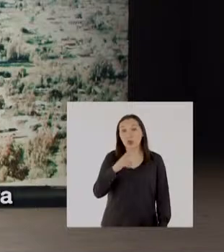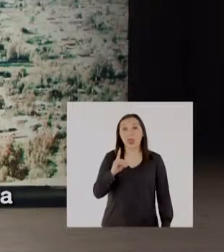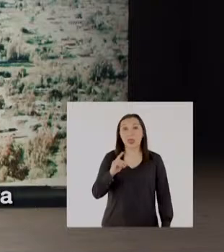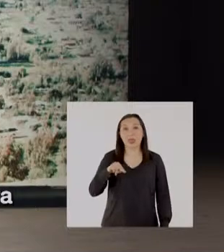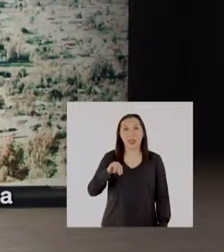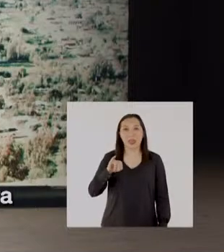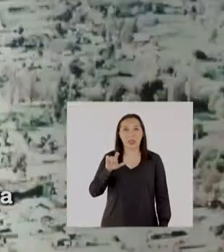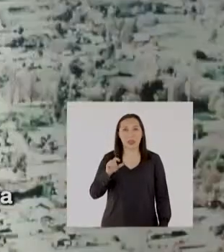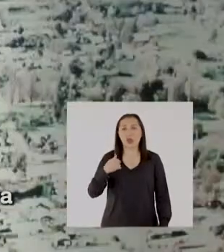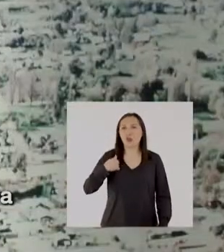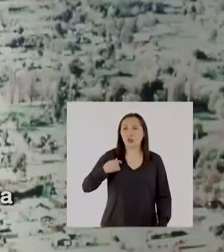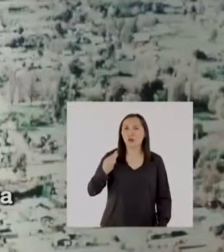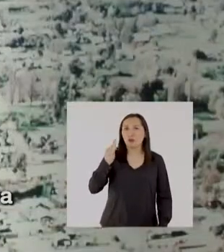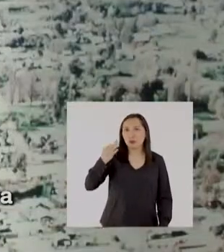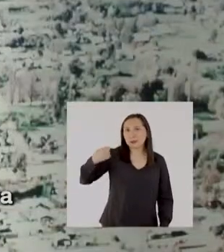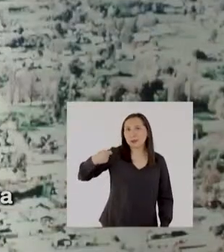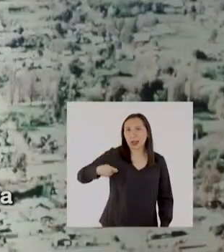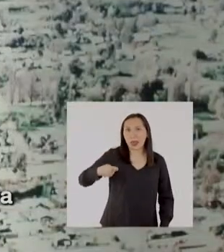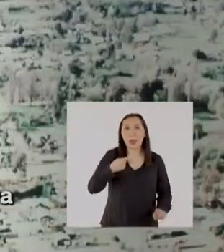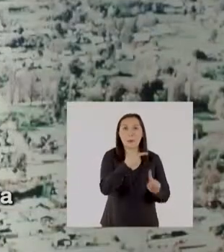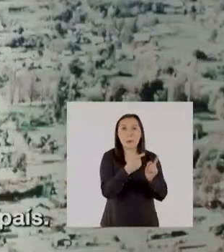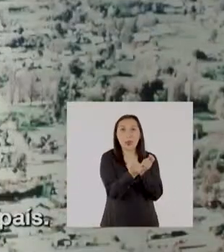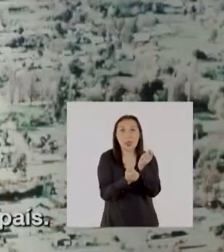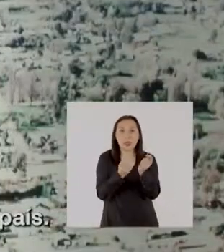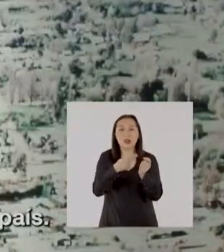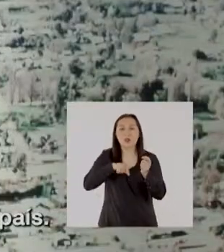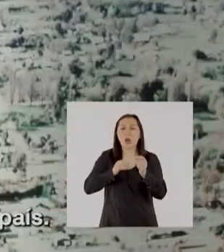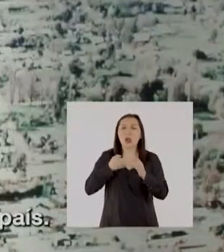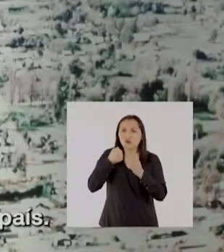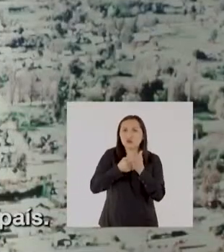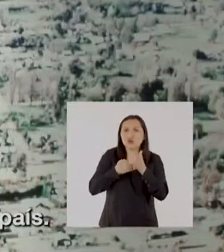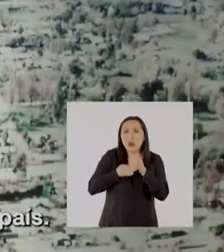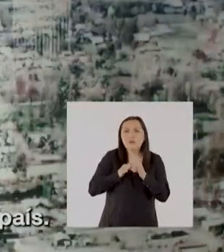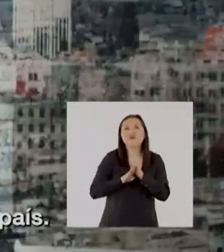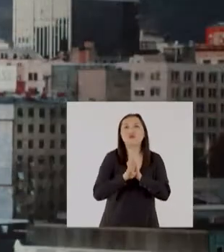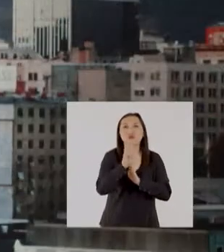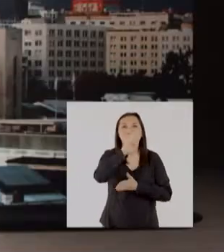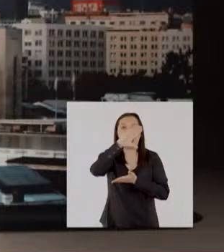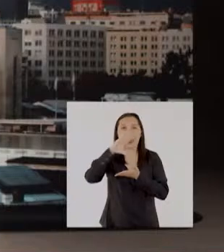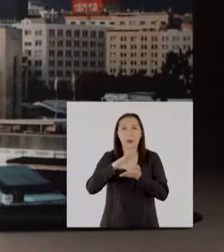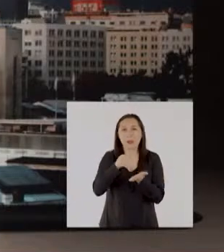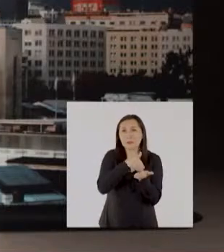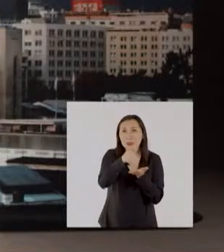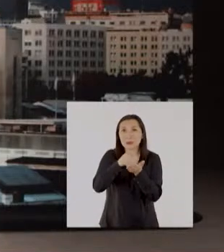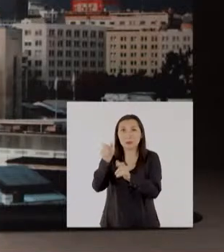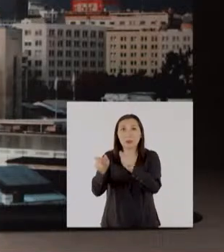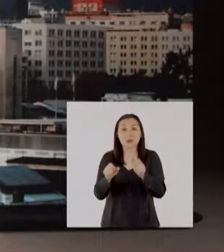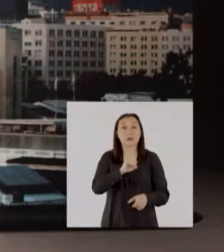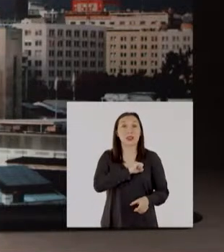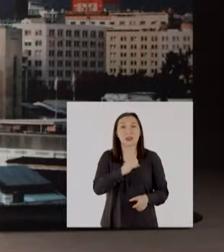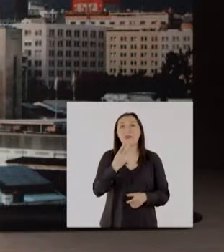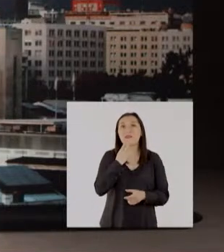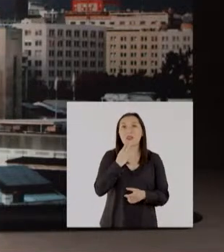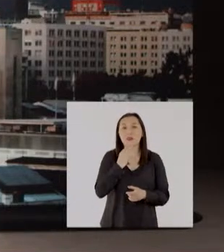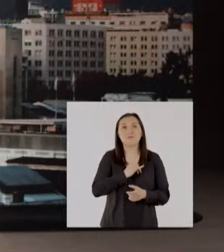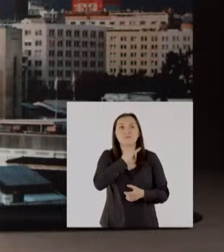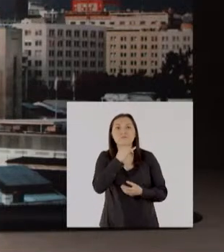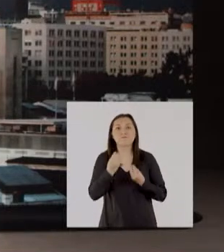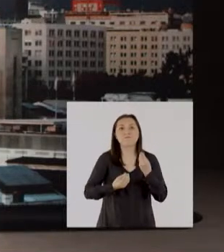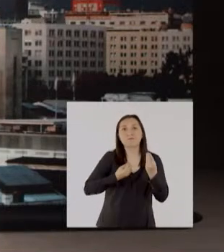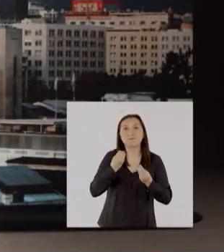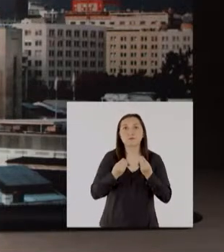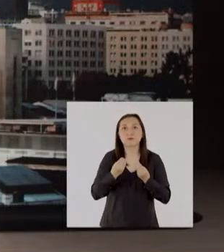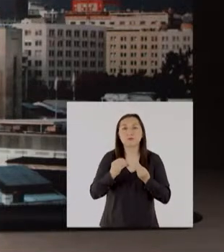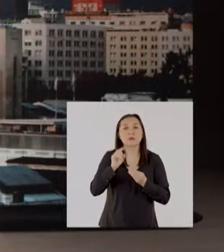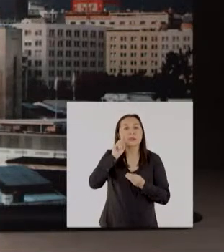soy daniela cabezas seré la senadora de la clase media de los que hemos sacado adelante este país somos millones los santiaguinos que vivimos en la